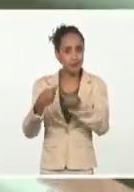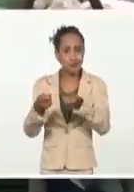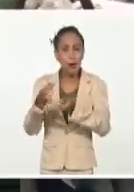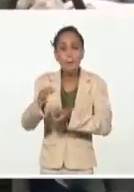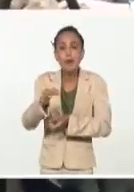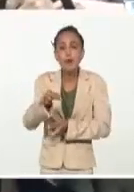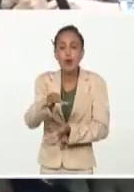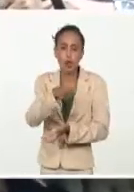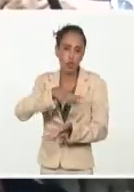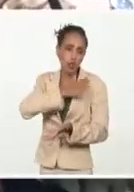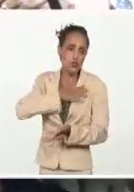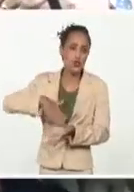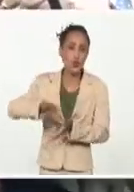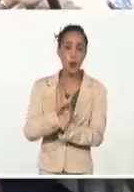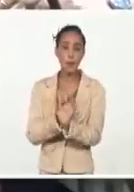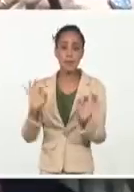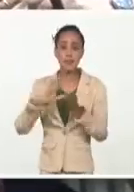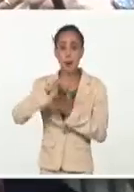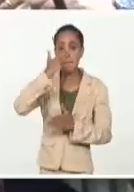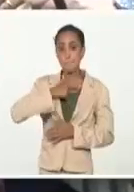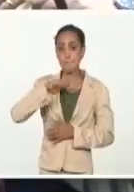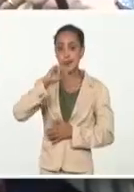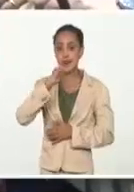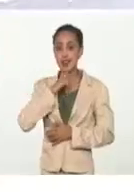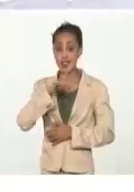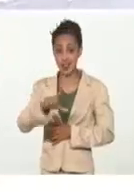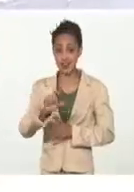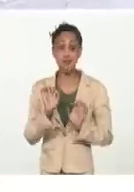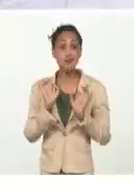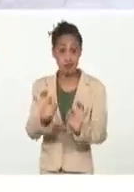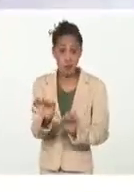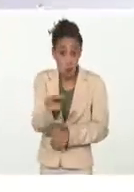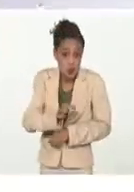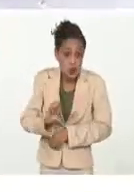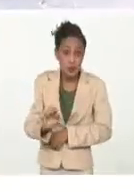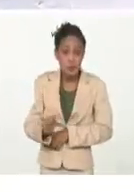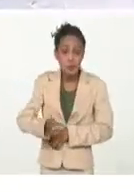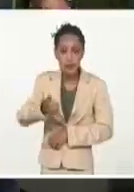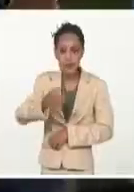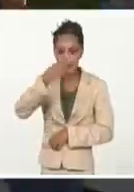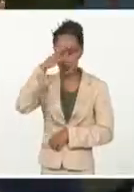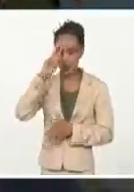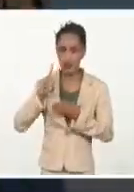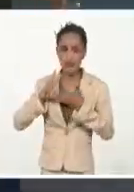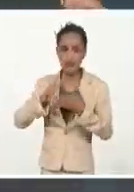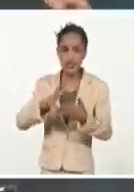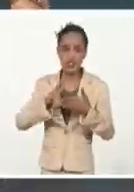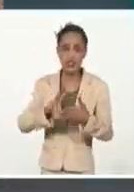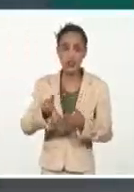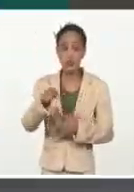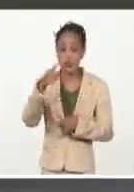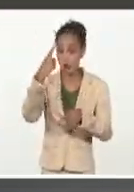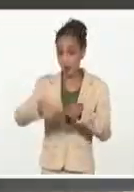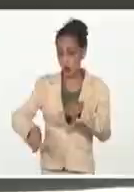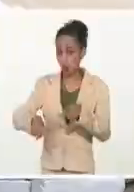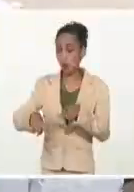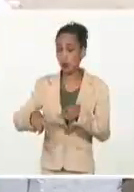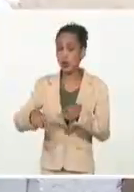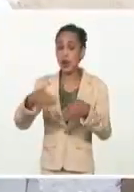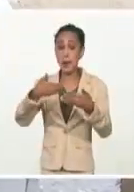zona especial de desarrollo mariel en el propio municipio el presidente cubano visitó también la planta de abonos orgánicos